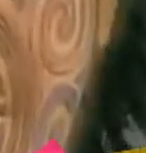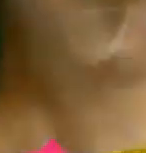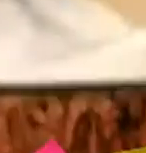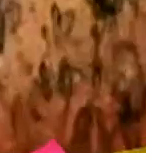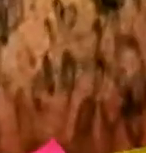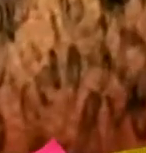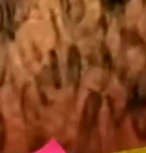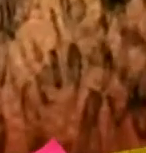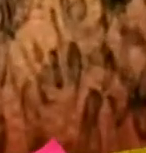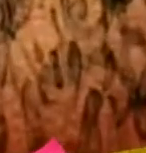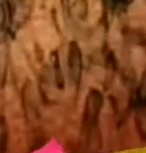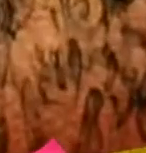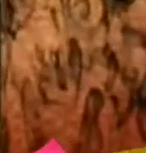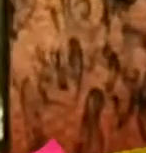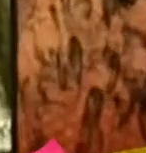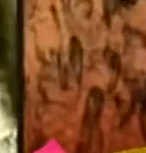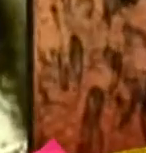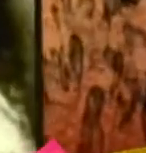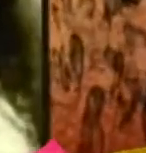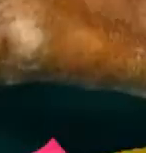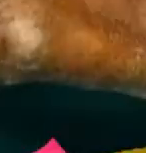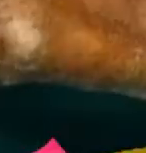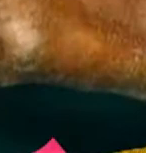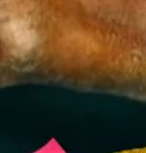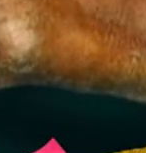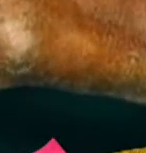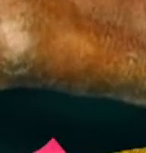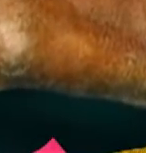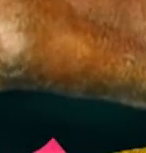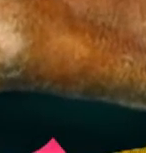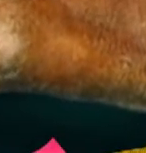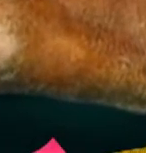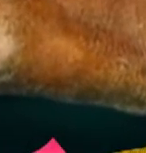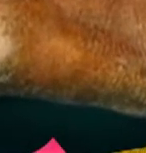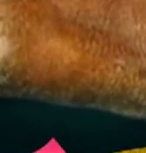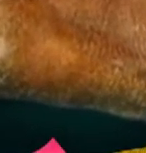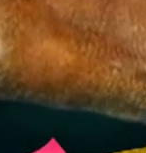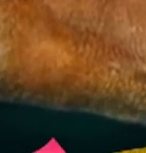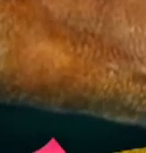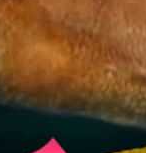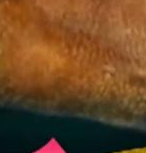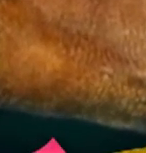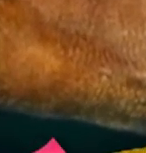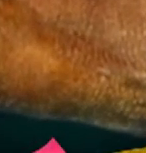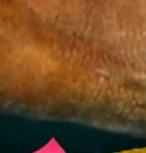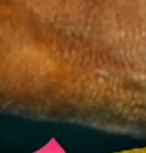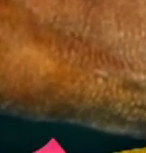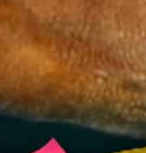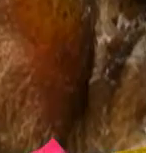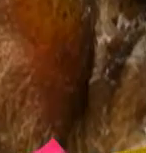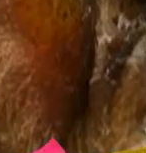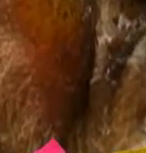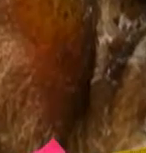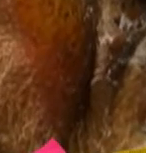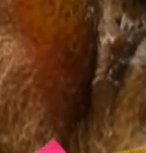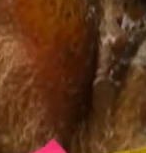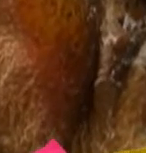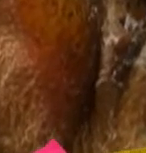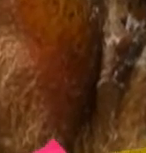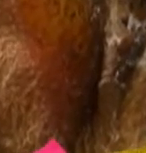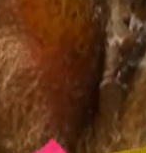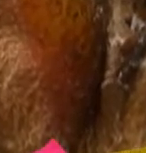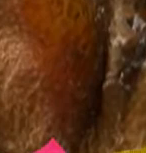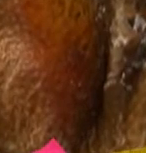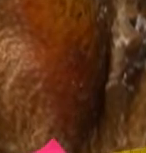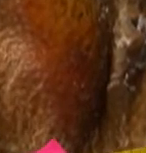e Italia el cadáver humano con piel más antiguo que se ha encontrado y que es conocido como el hombre del hielo u Otzi.